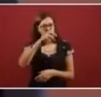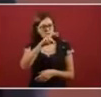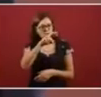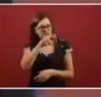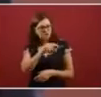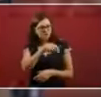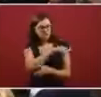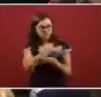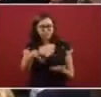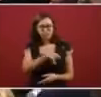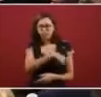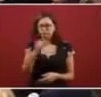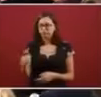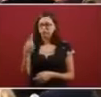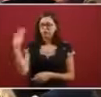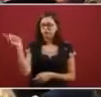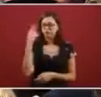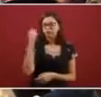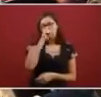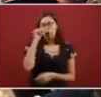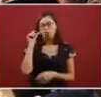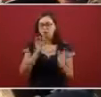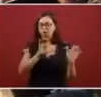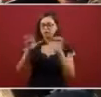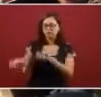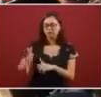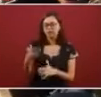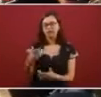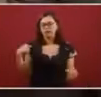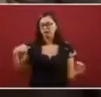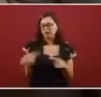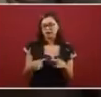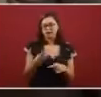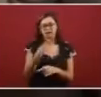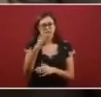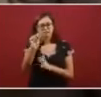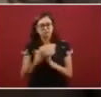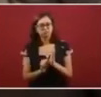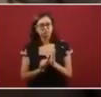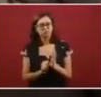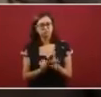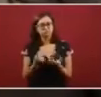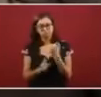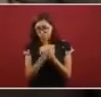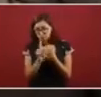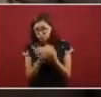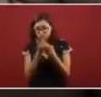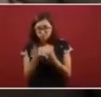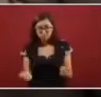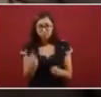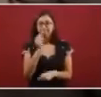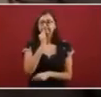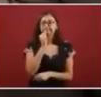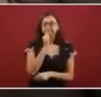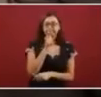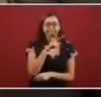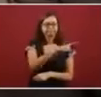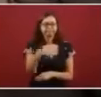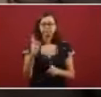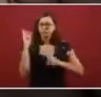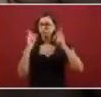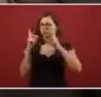Benito Juárez, las universidades de Benito Juárez. Han pasado 3 meses, presidente, y no se les ha resuelto nada. Siguen en la